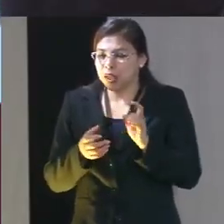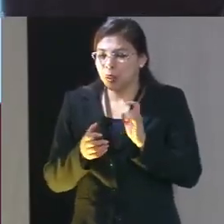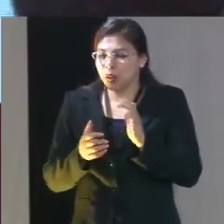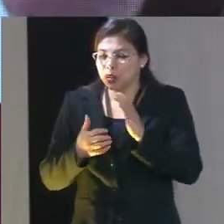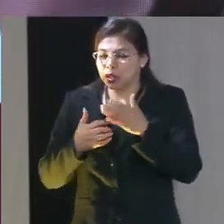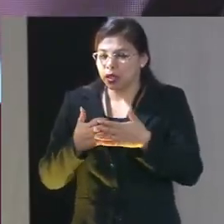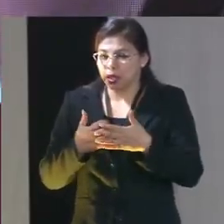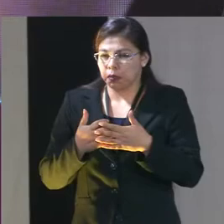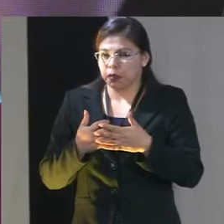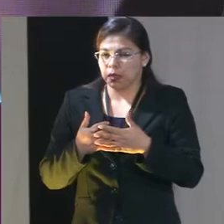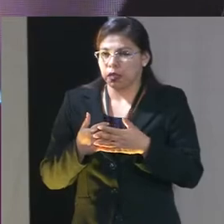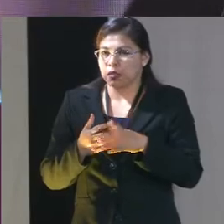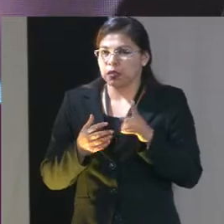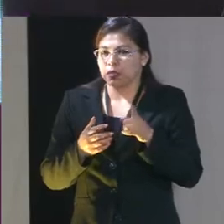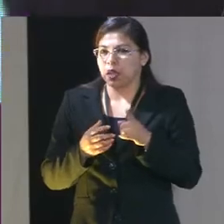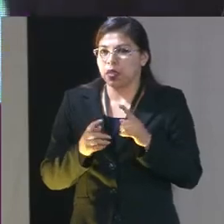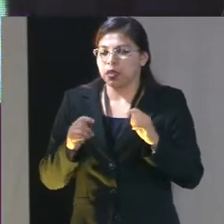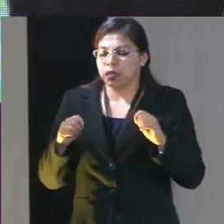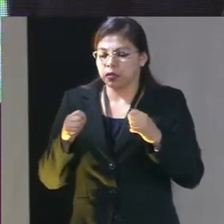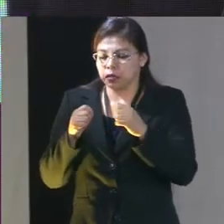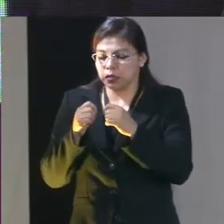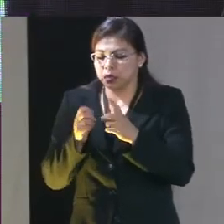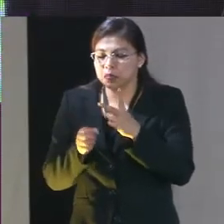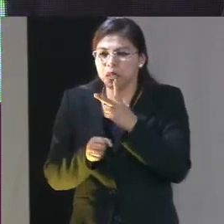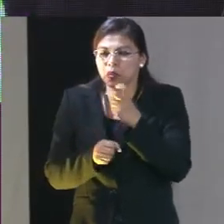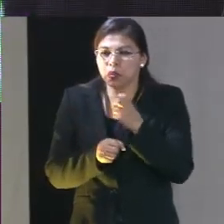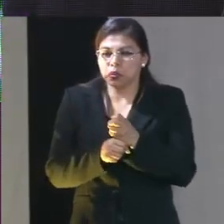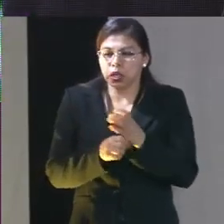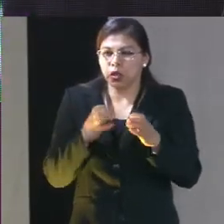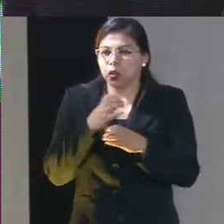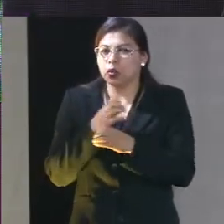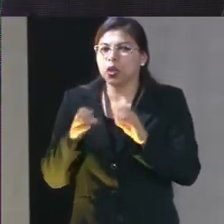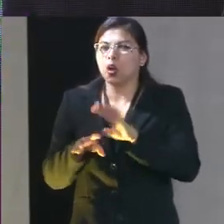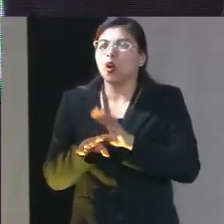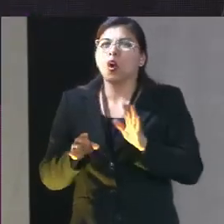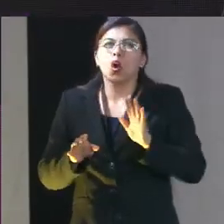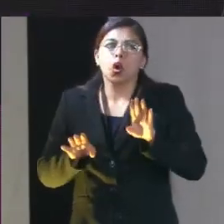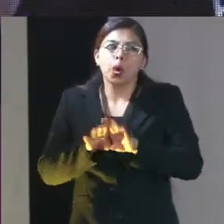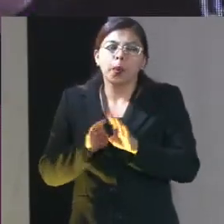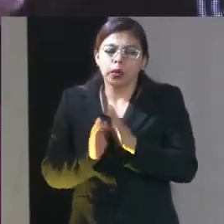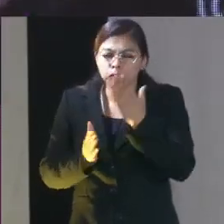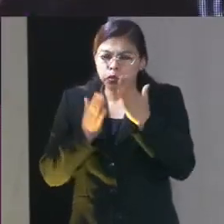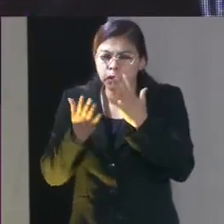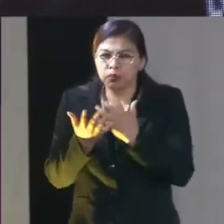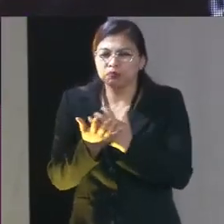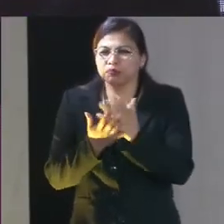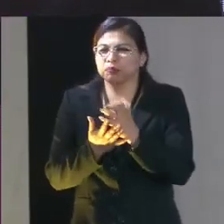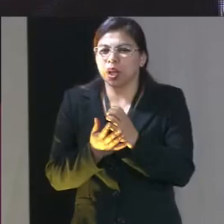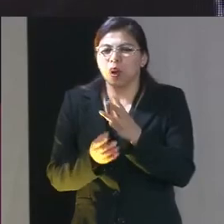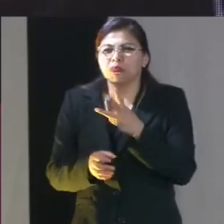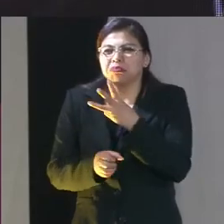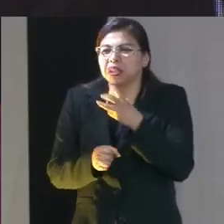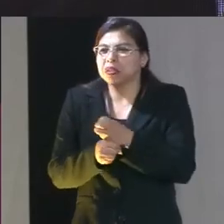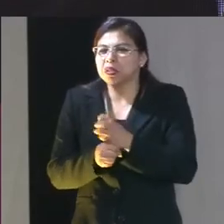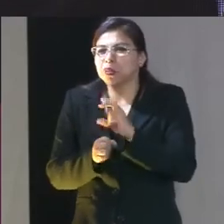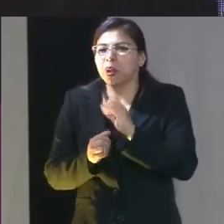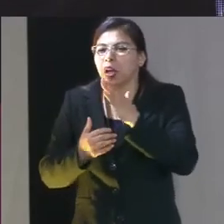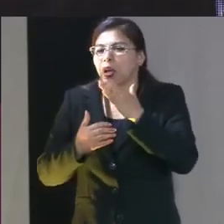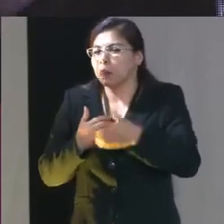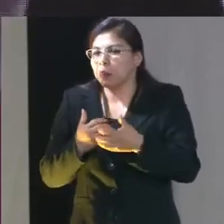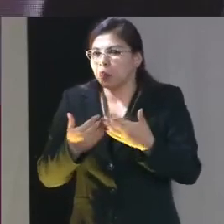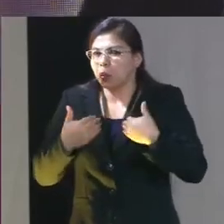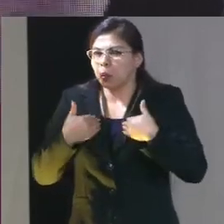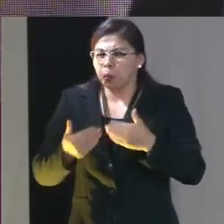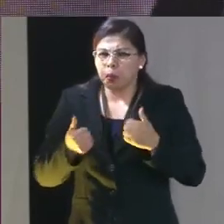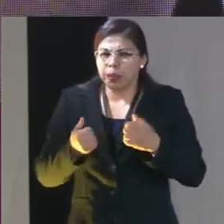la segunda cosa, no la primera, exagerada y sobreestudiada, no la tercera, que no terminamos de